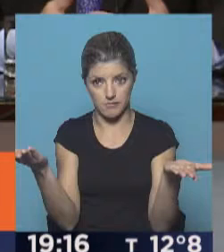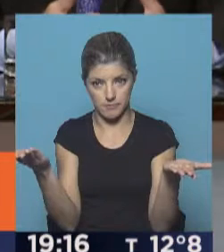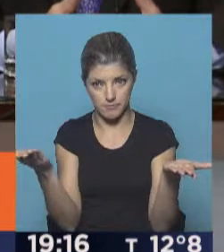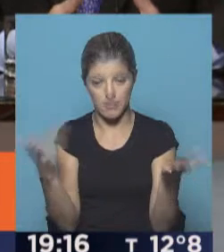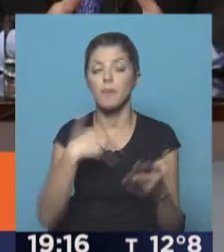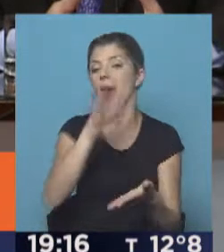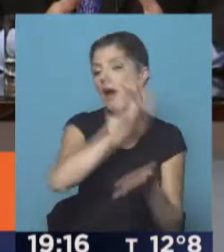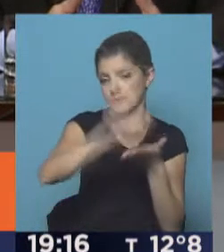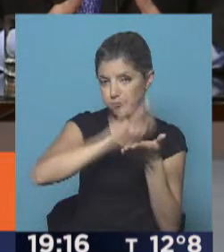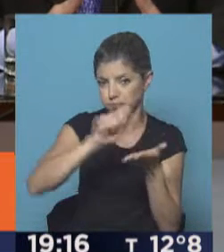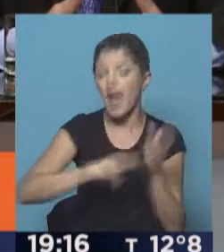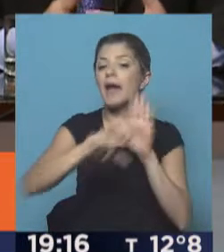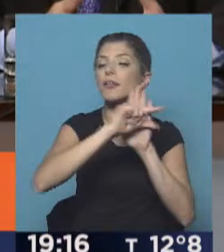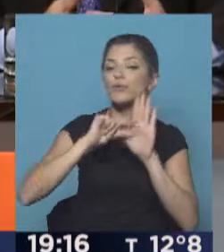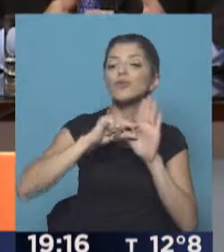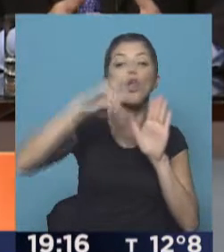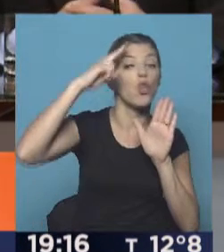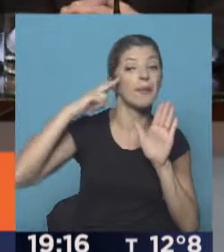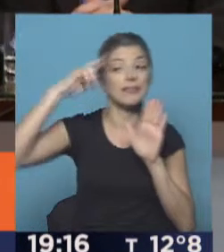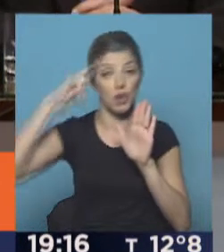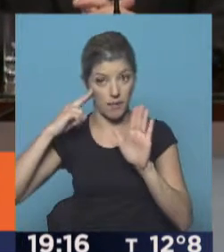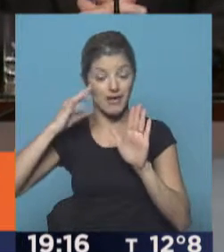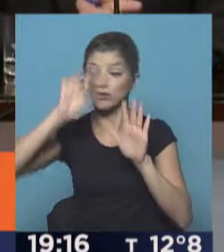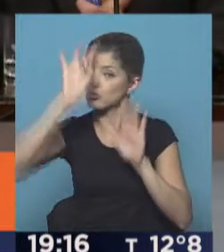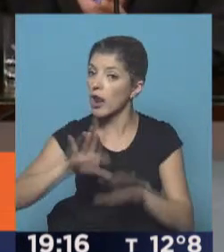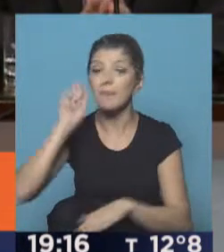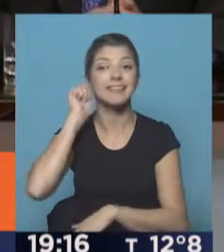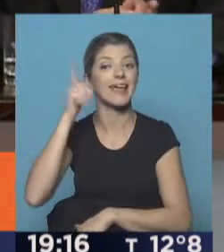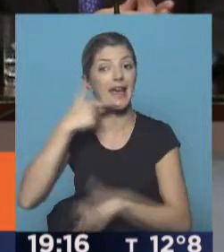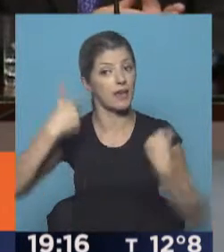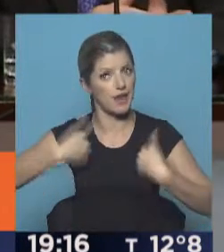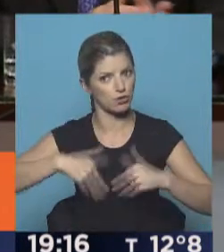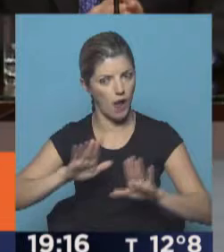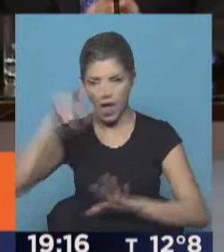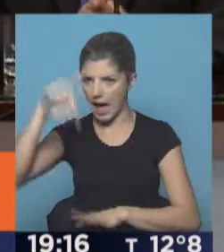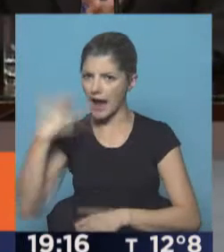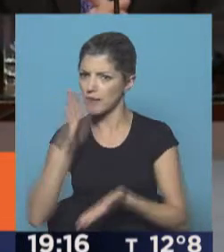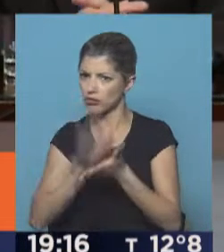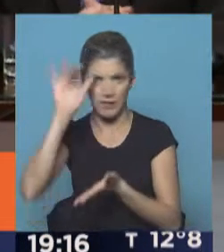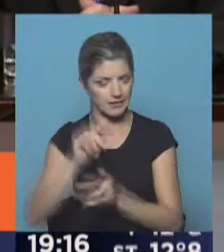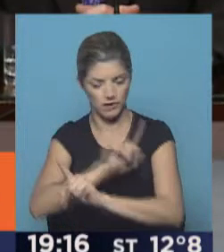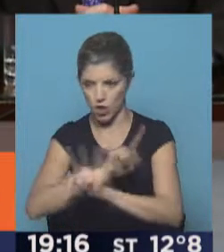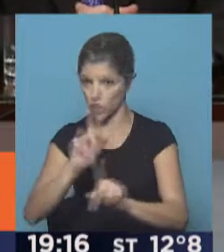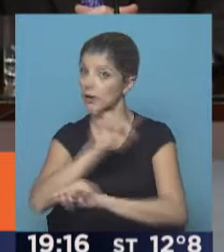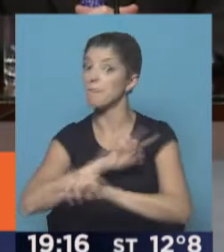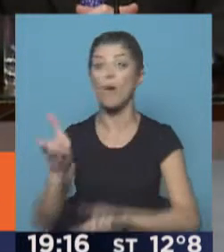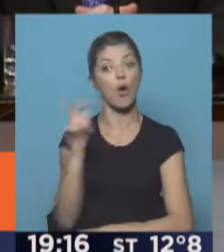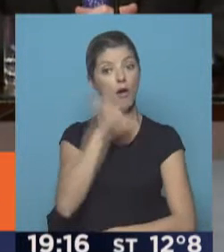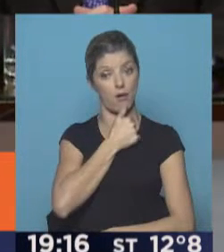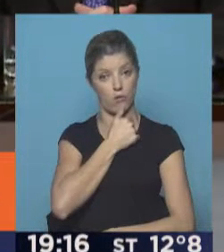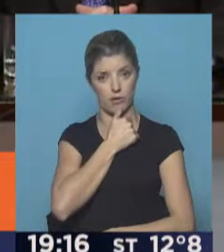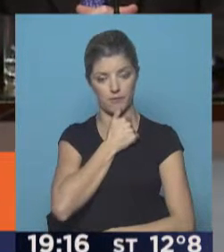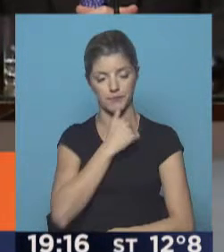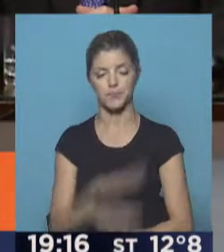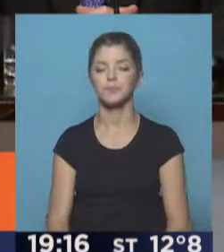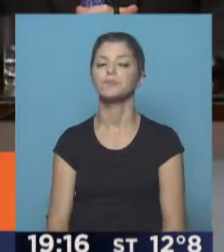dictarse de la resolución 99 que afecta exclusivamente al gas natural. Acá no estamos hablando de electricidad ni de agua. El